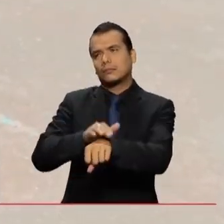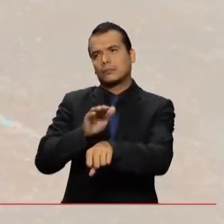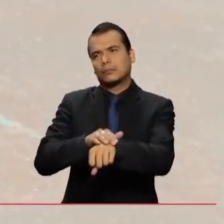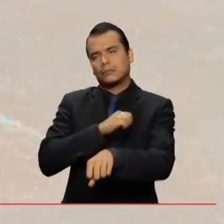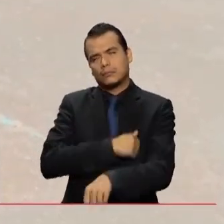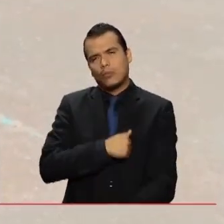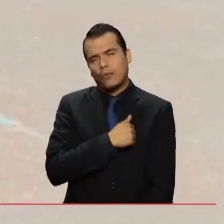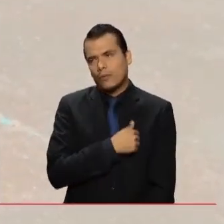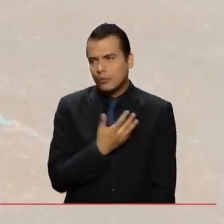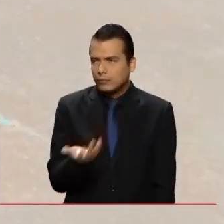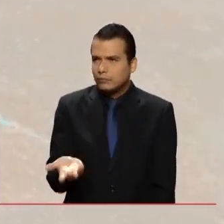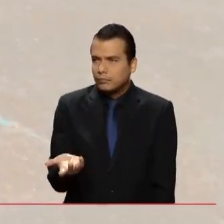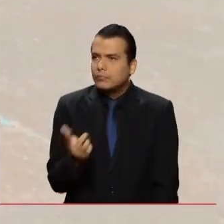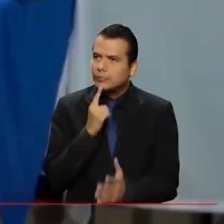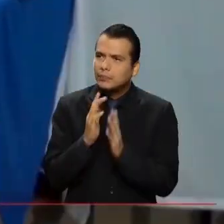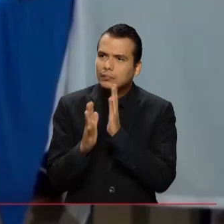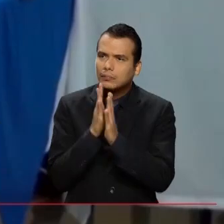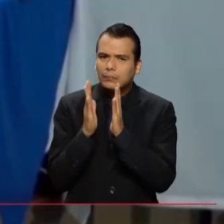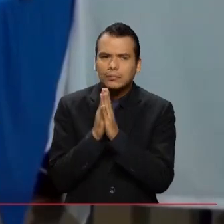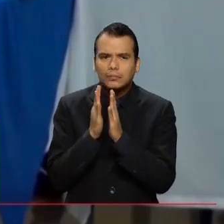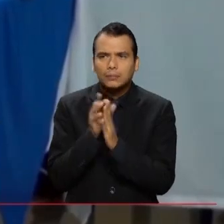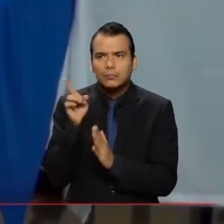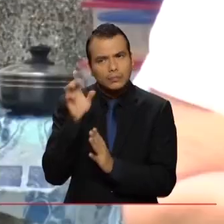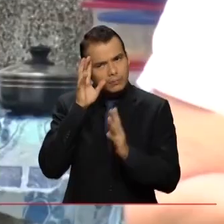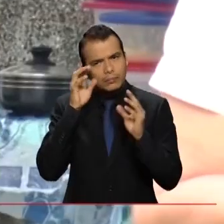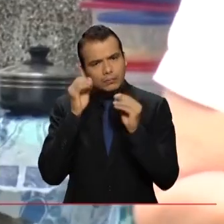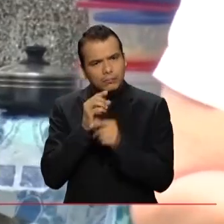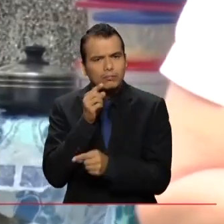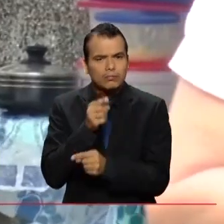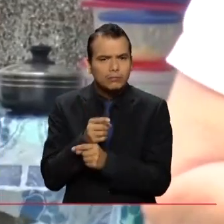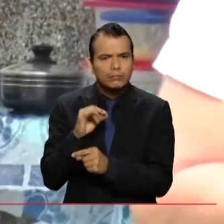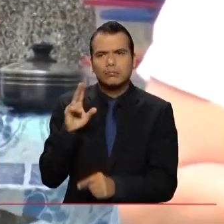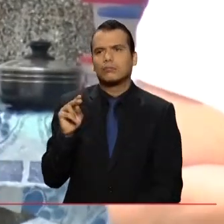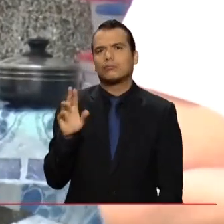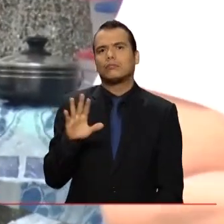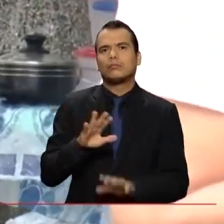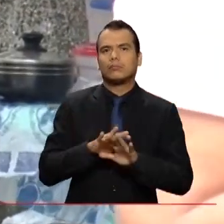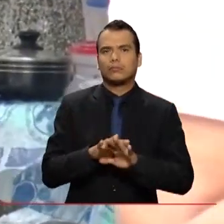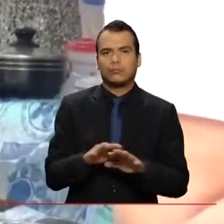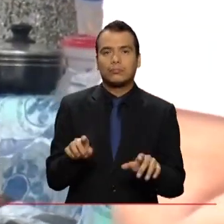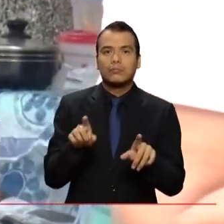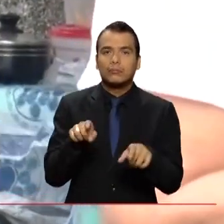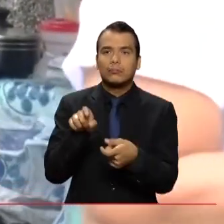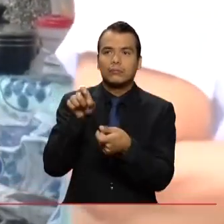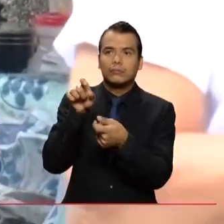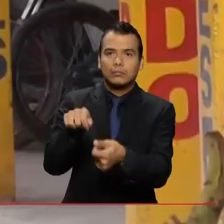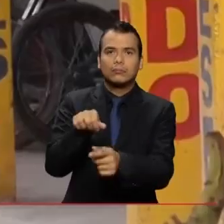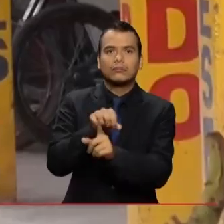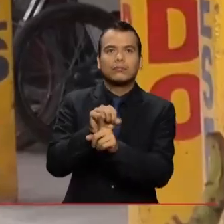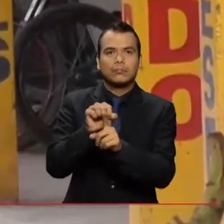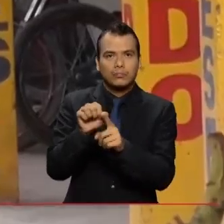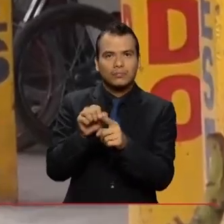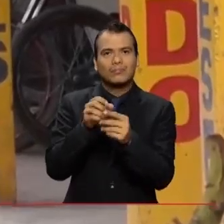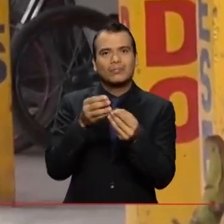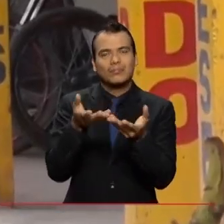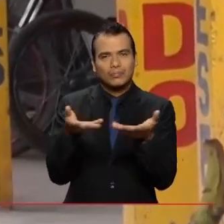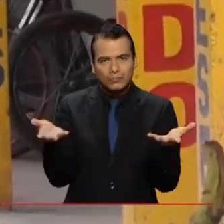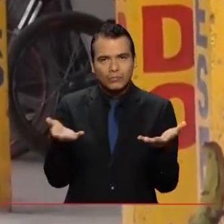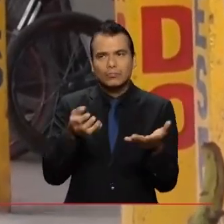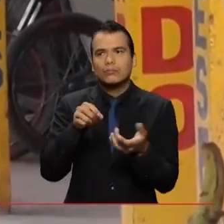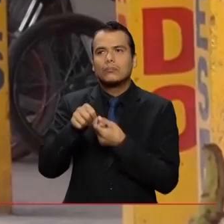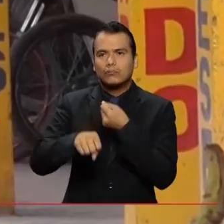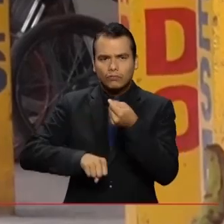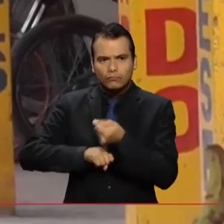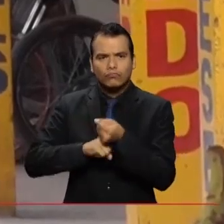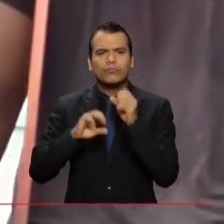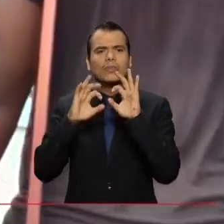los incumplimientos o los cumplimientos a los acuerdos que se lleguen. Insiste en la inversión social y alimentaria para esos jóvenes y sus familias, que hoy piden